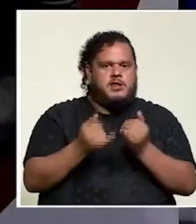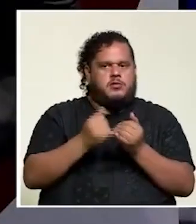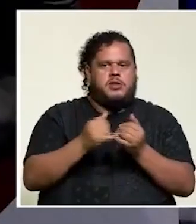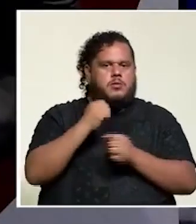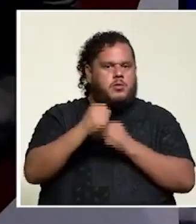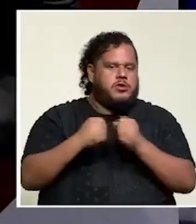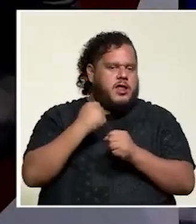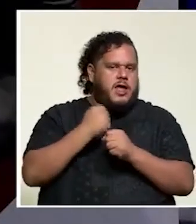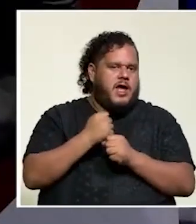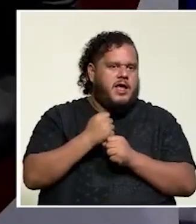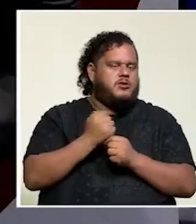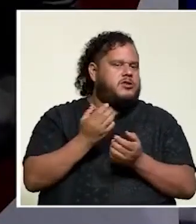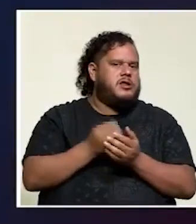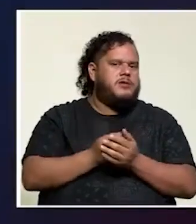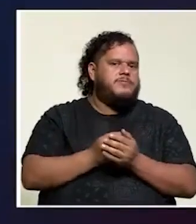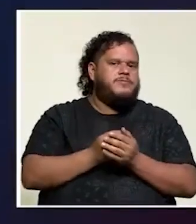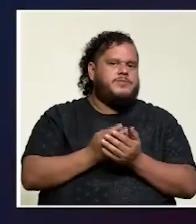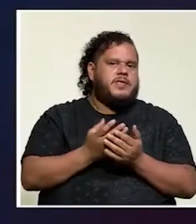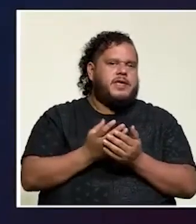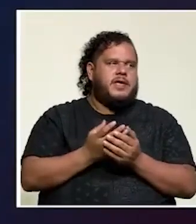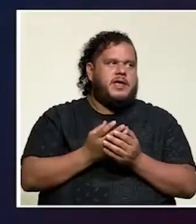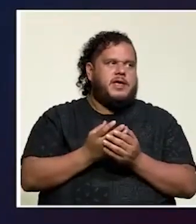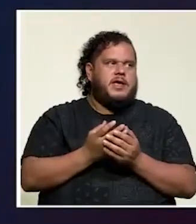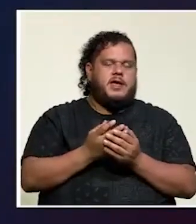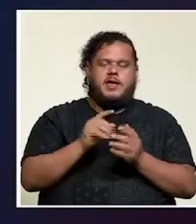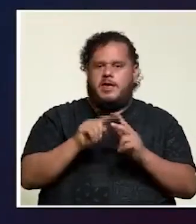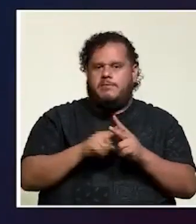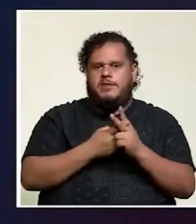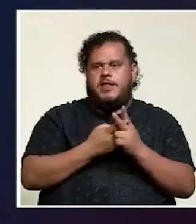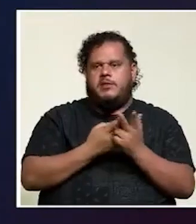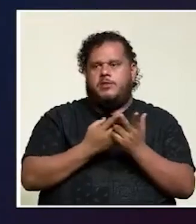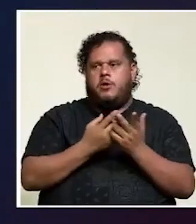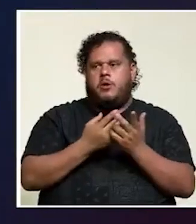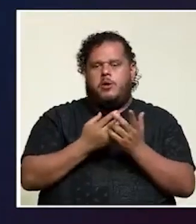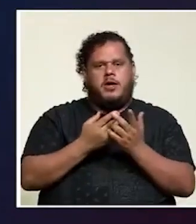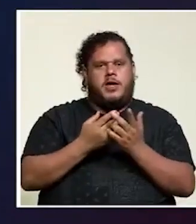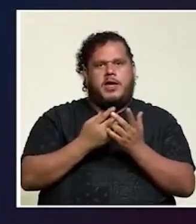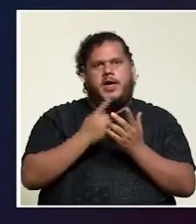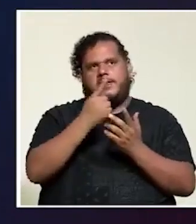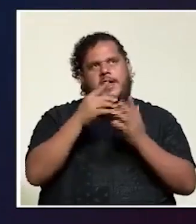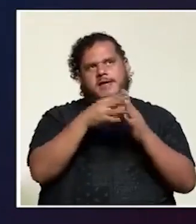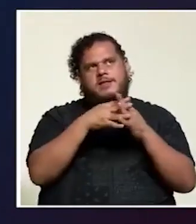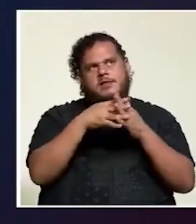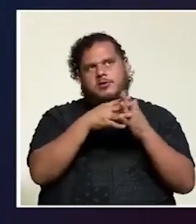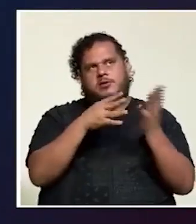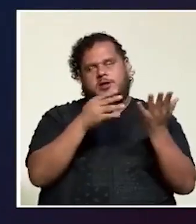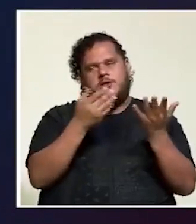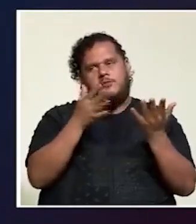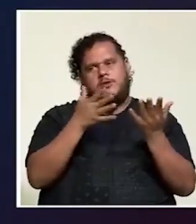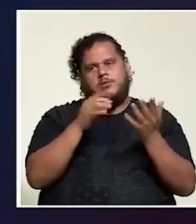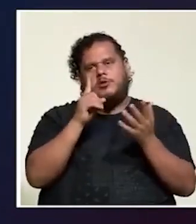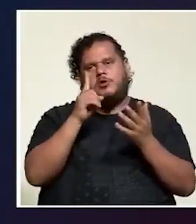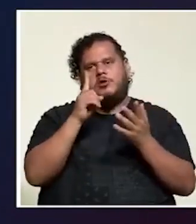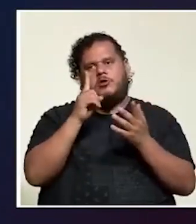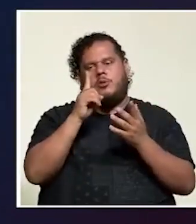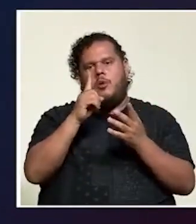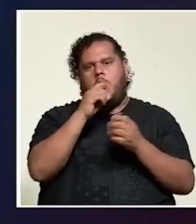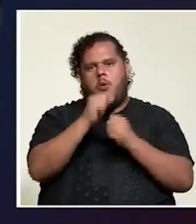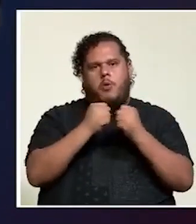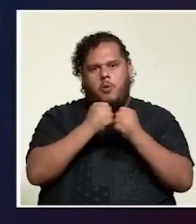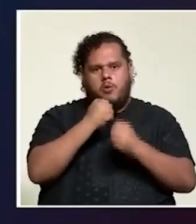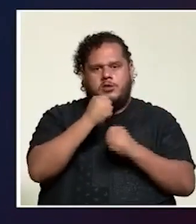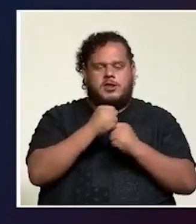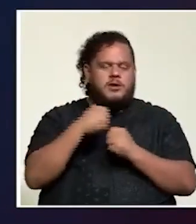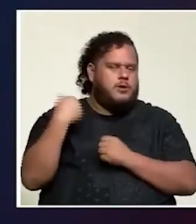y sobre todo desde el New Deal en Estados Unidos hace más o menos un siglo, bueno, después de